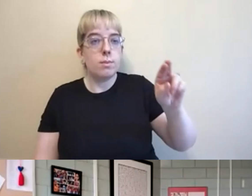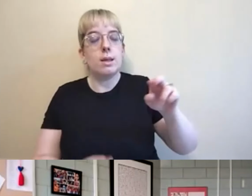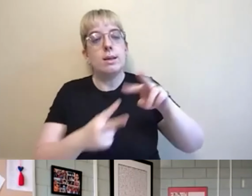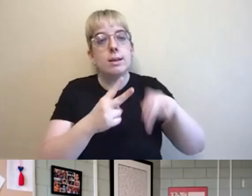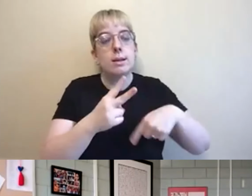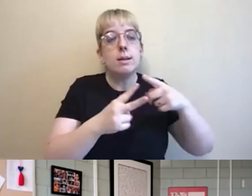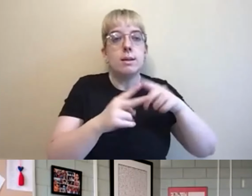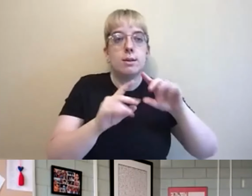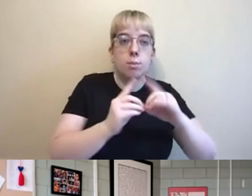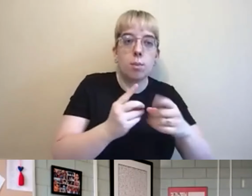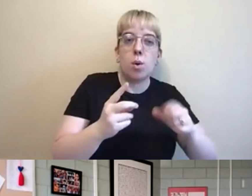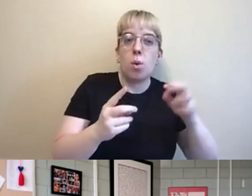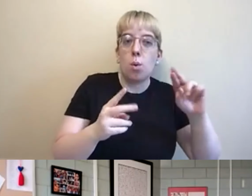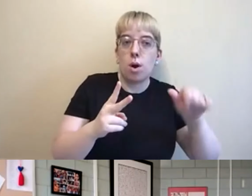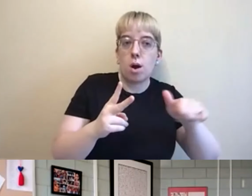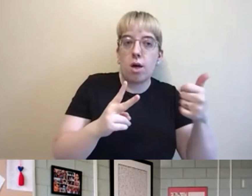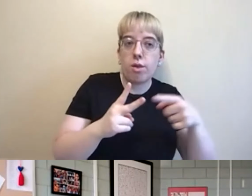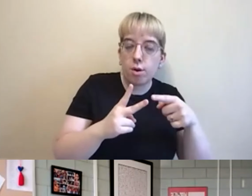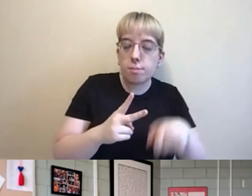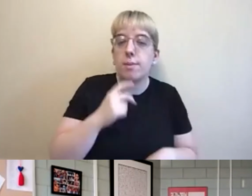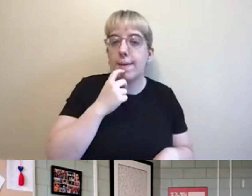encargada